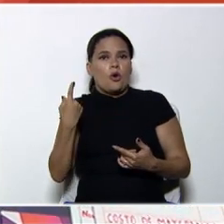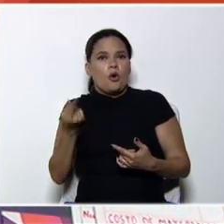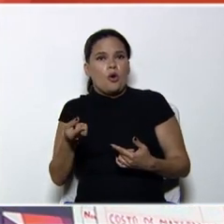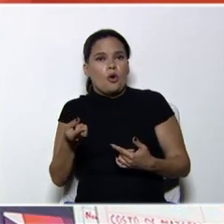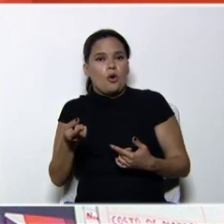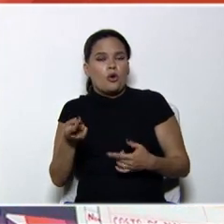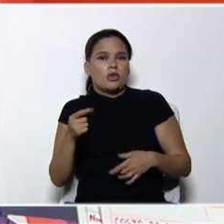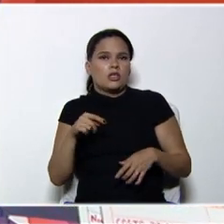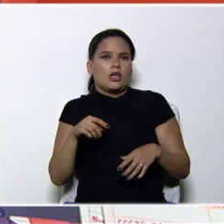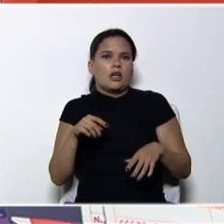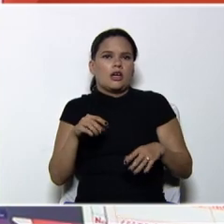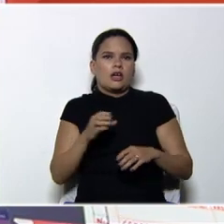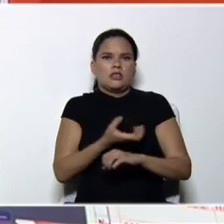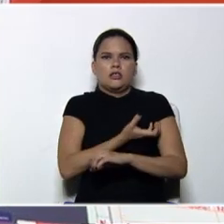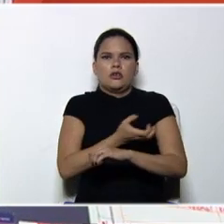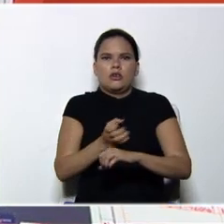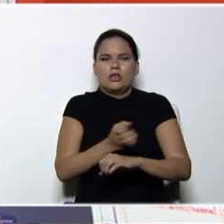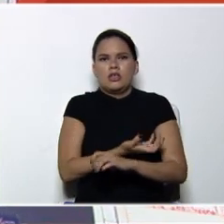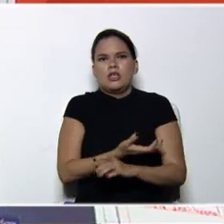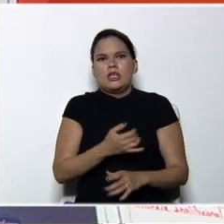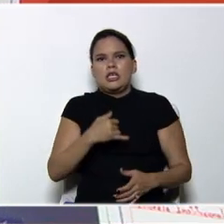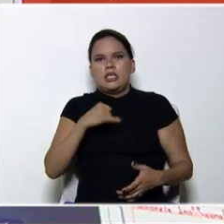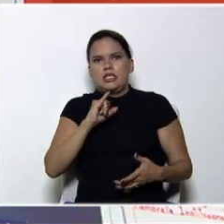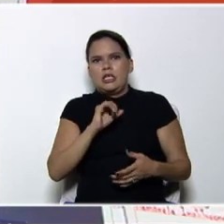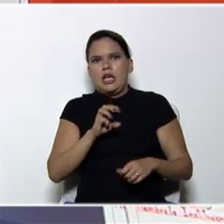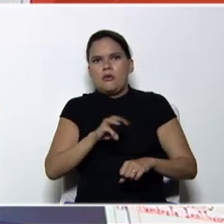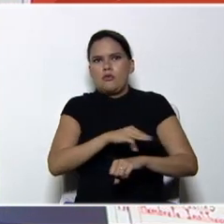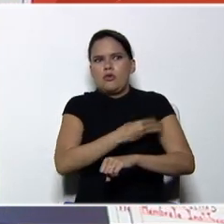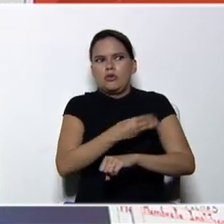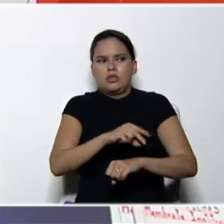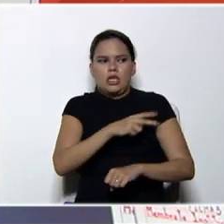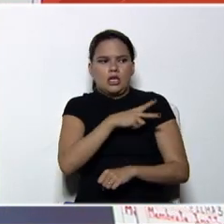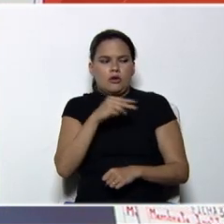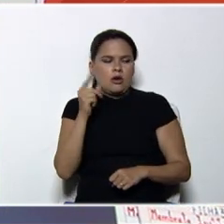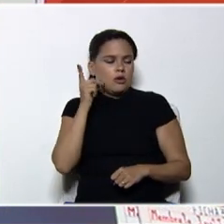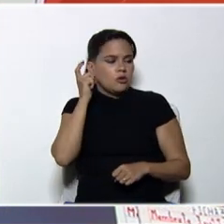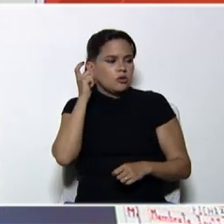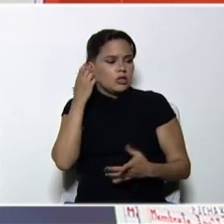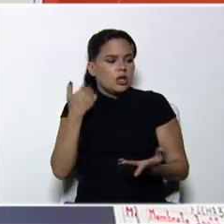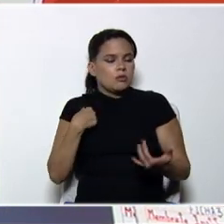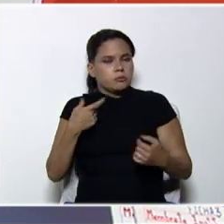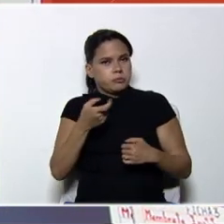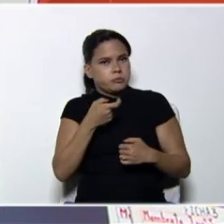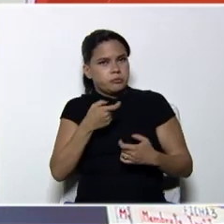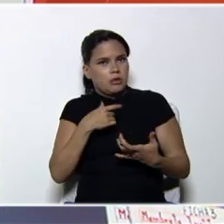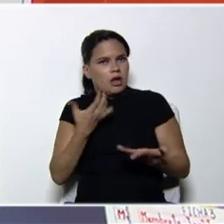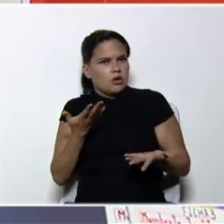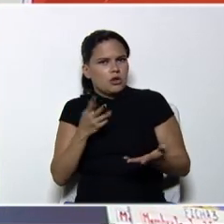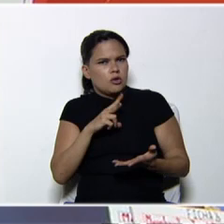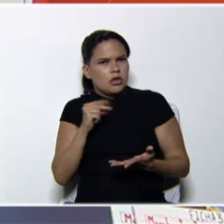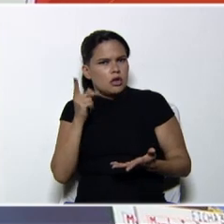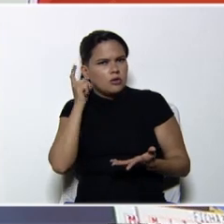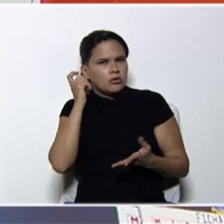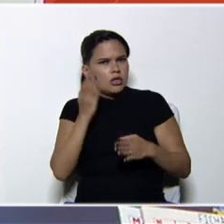gusto de género. Y si hay géneros que no han escuchado, también dense la oportunidad de colocar algo que no habían escuchado antes,